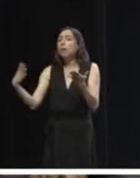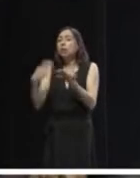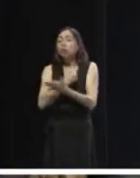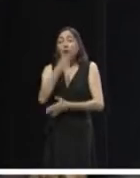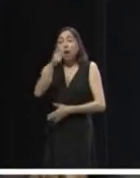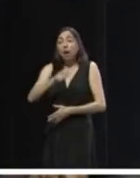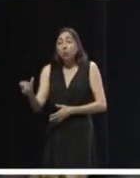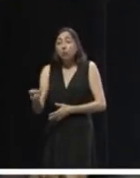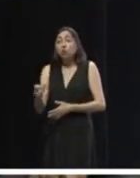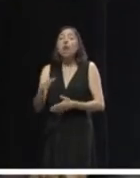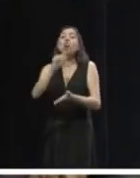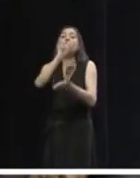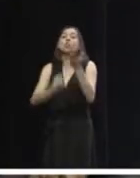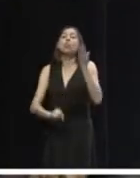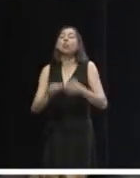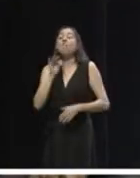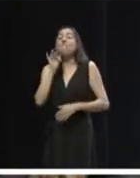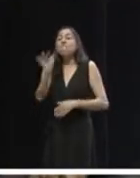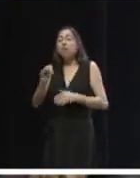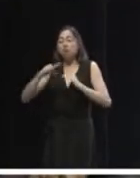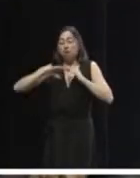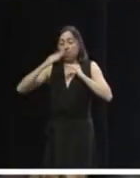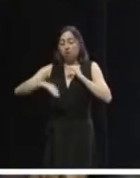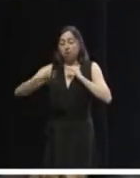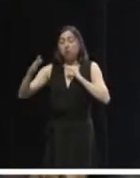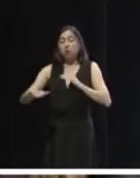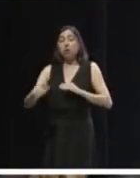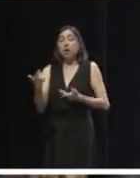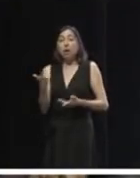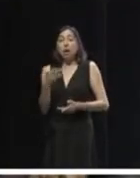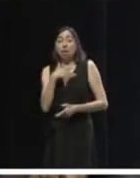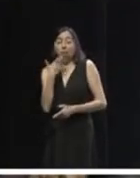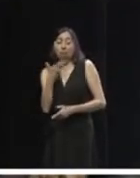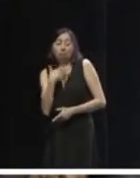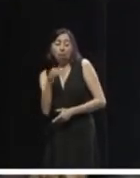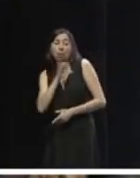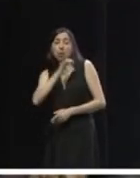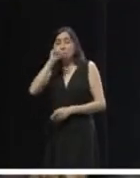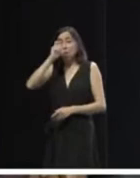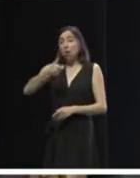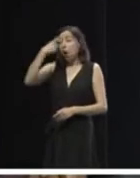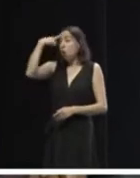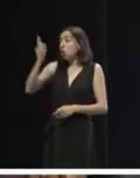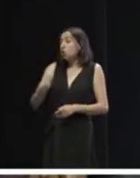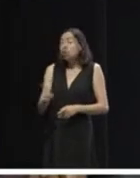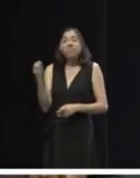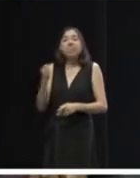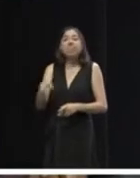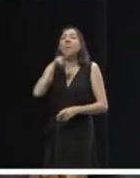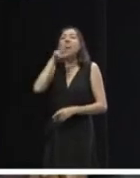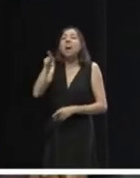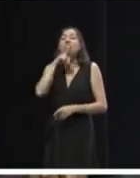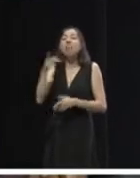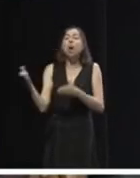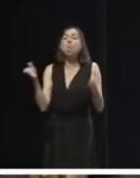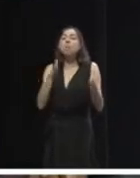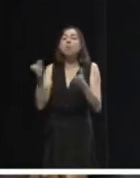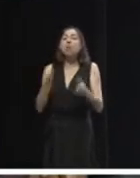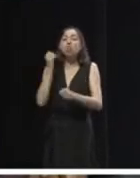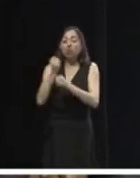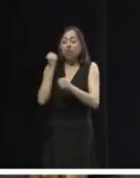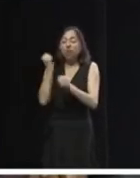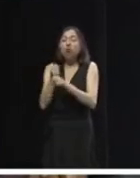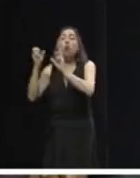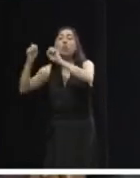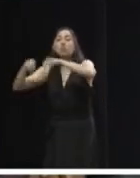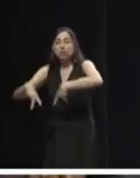fijos discontinuos. El pobre señor Feijóo no habla, no sabe que tiene que hablar de los periodos de inactividad, que son otra cosa.